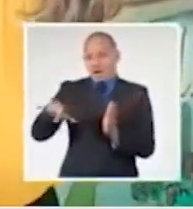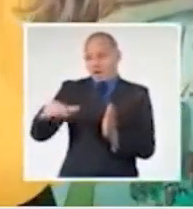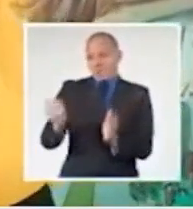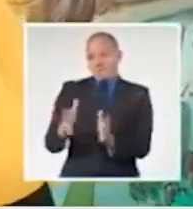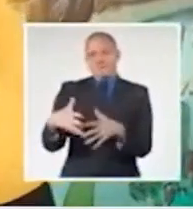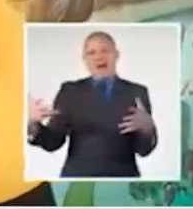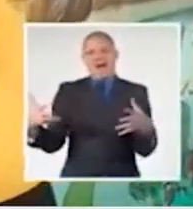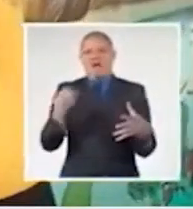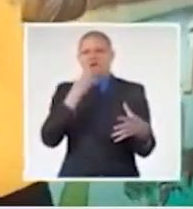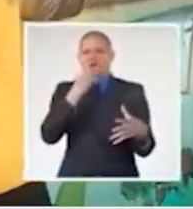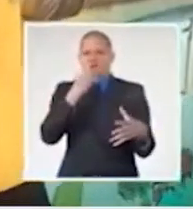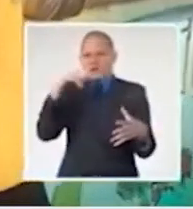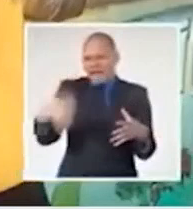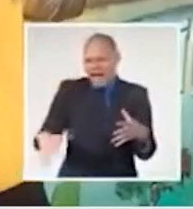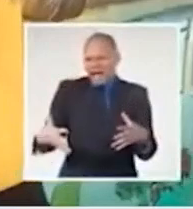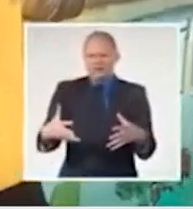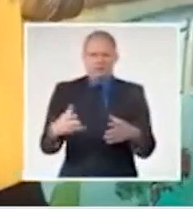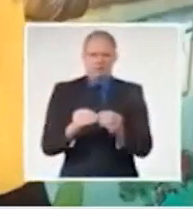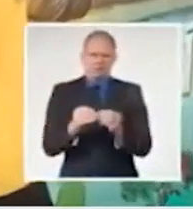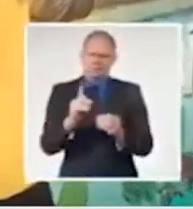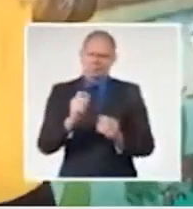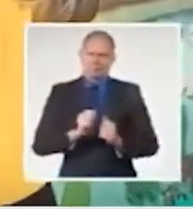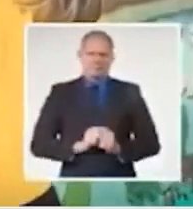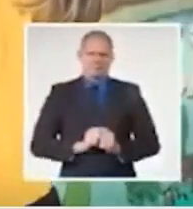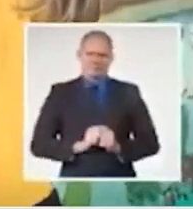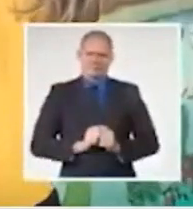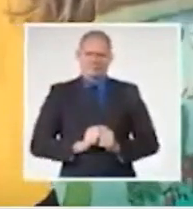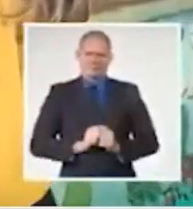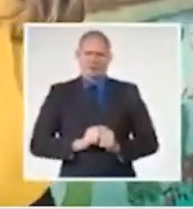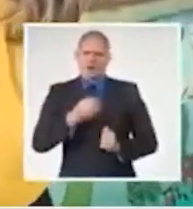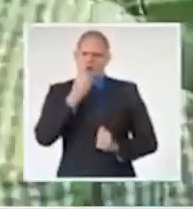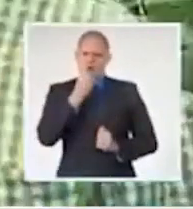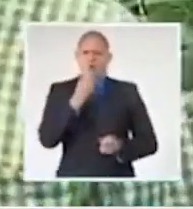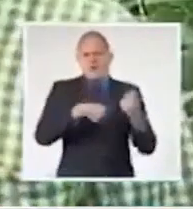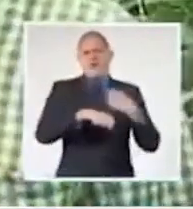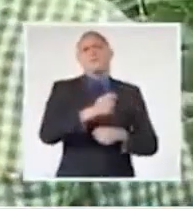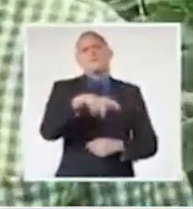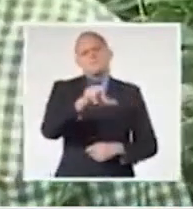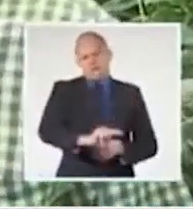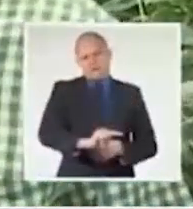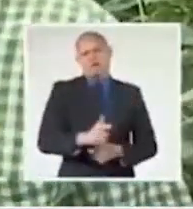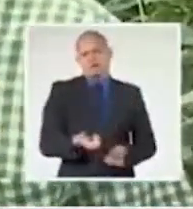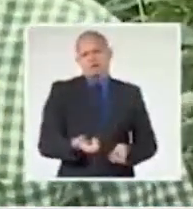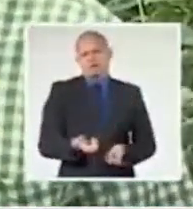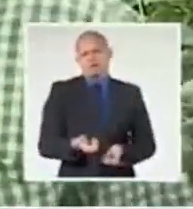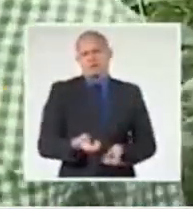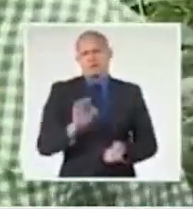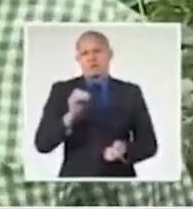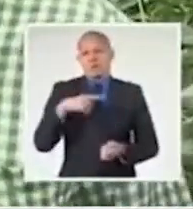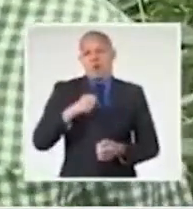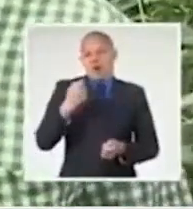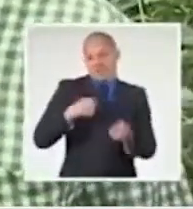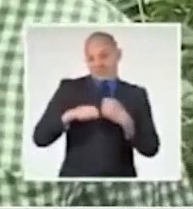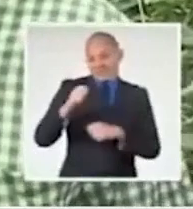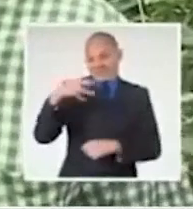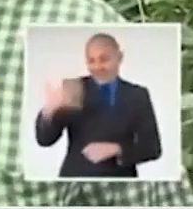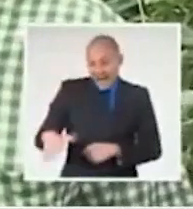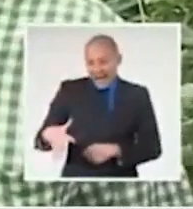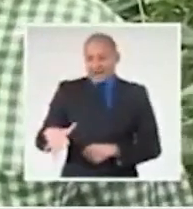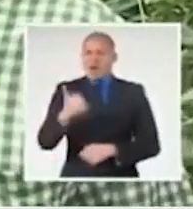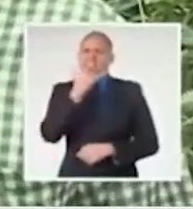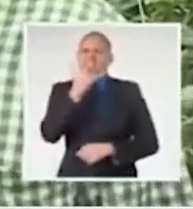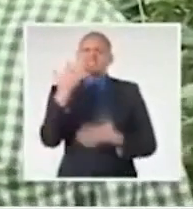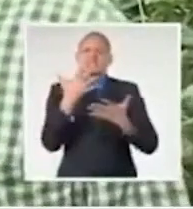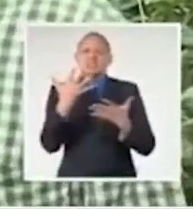no tiene por qué estar elevado y no buscar eficiencia en precios porque es el precio que nosotros subimos la población y nosotros también somos afectados